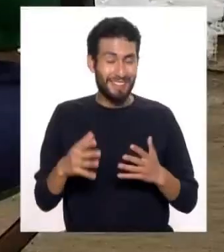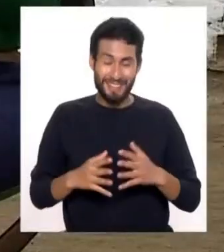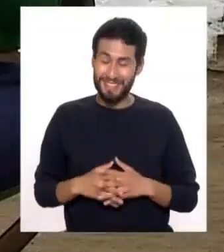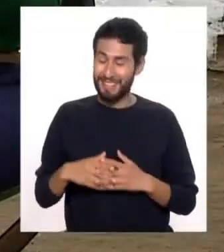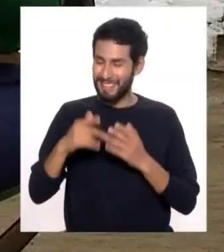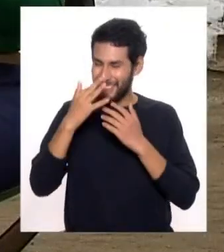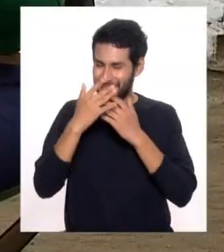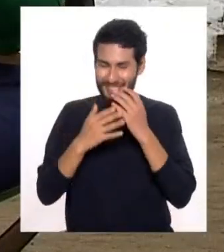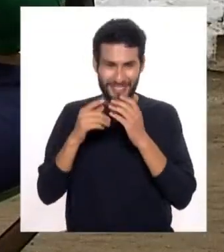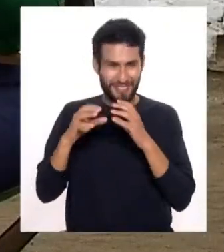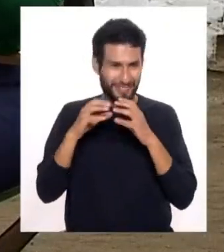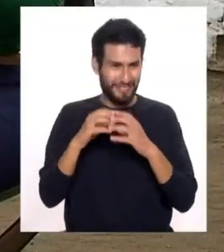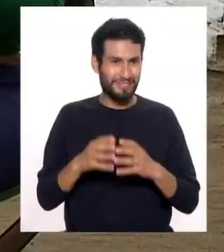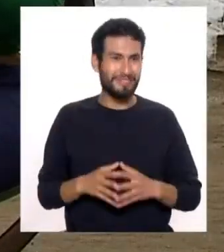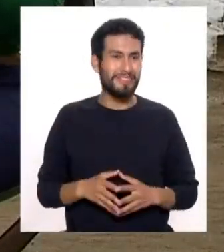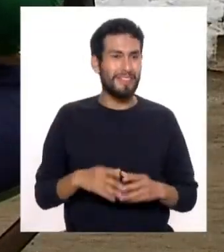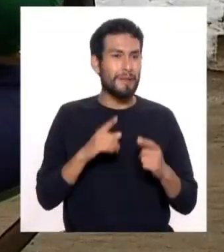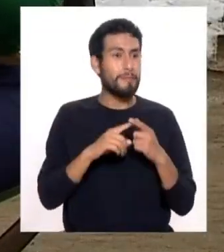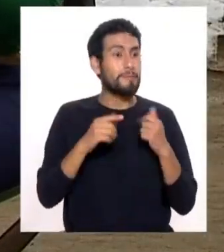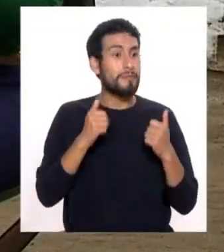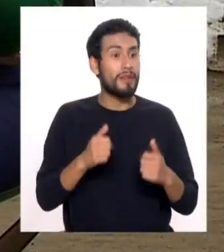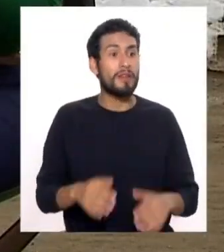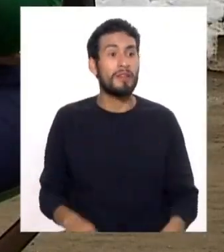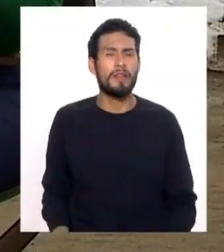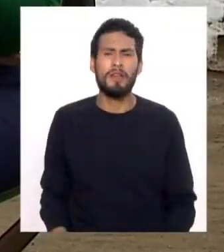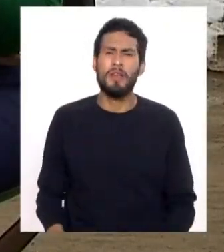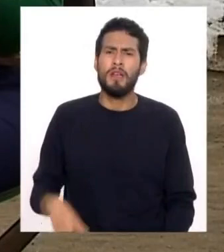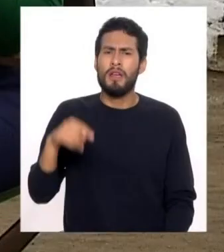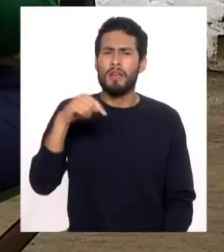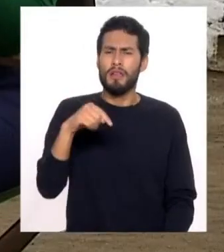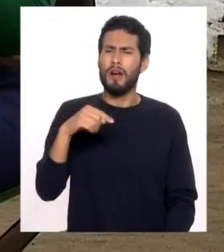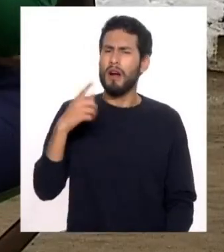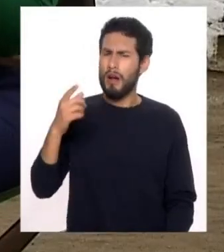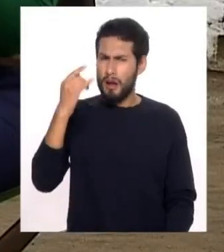la sangrecita. Pero bueno, esto realmente es